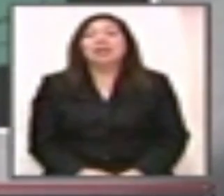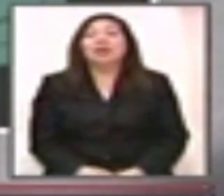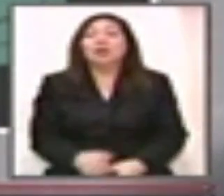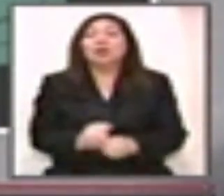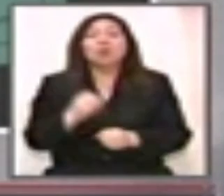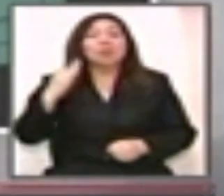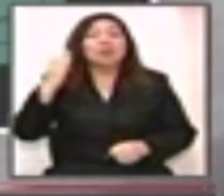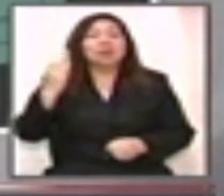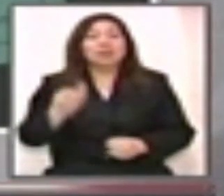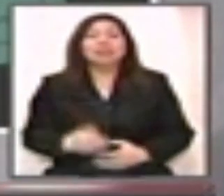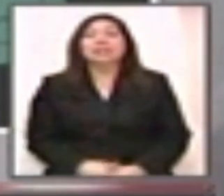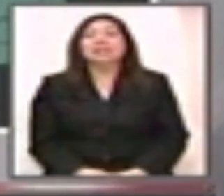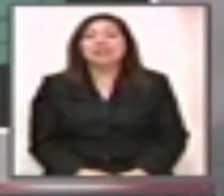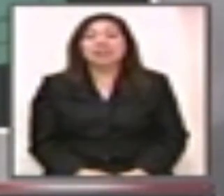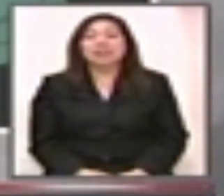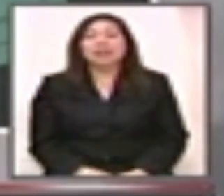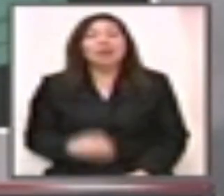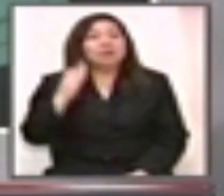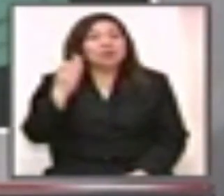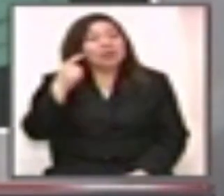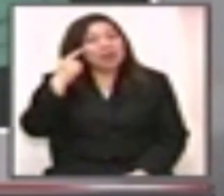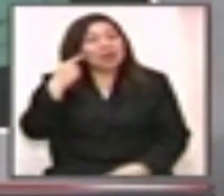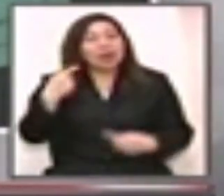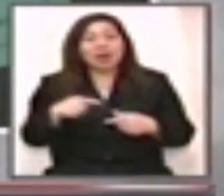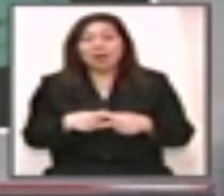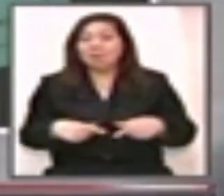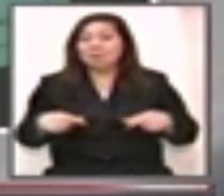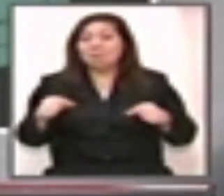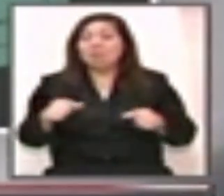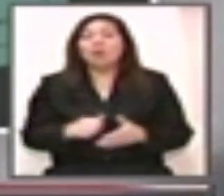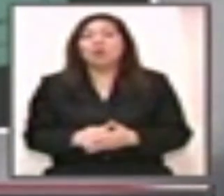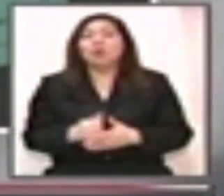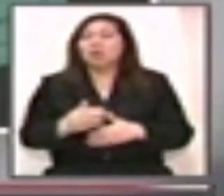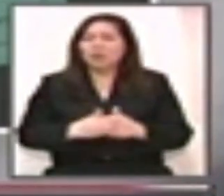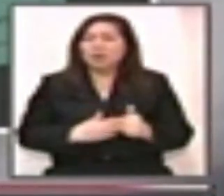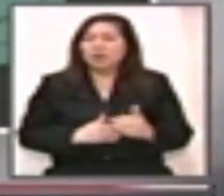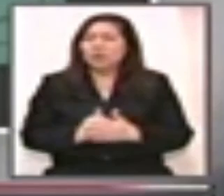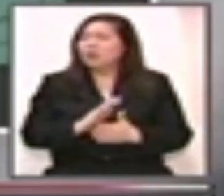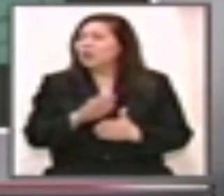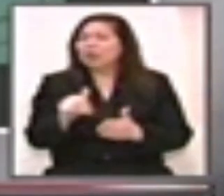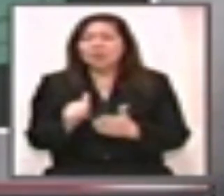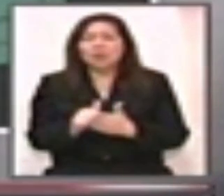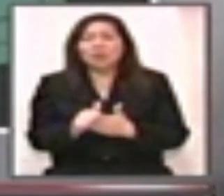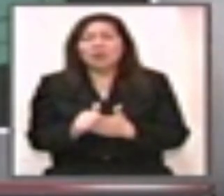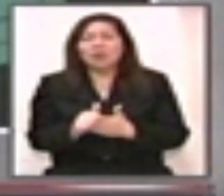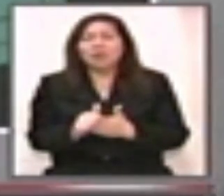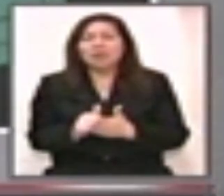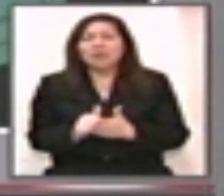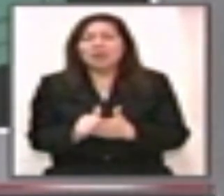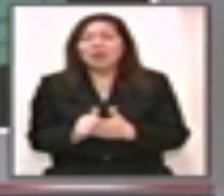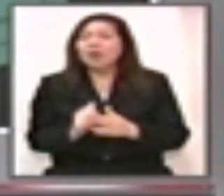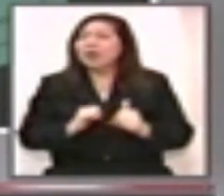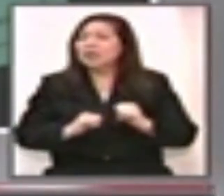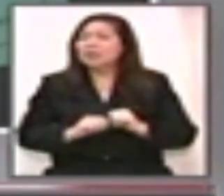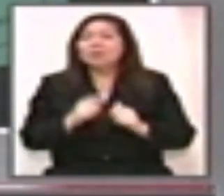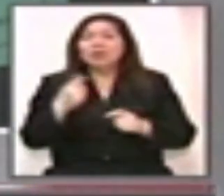la filosofía de la filosofía japonesa, de construir toda una mística, toda una